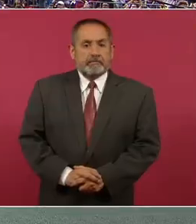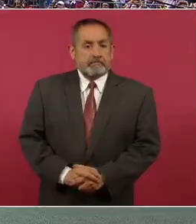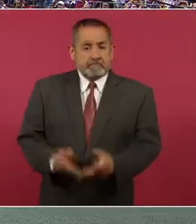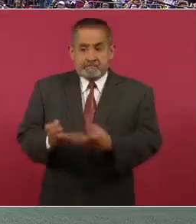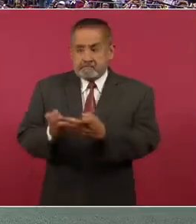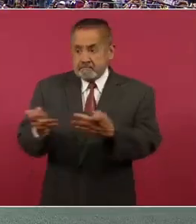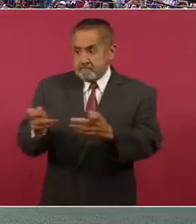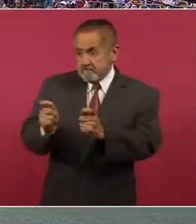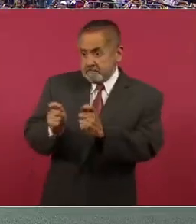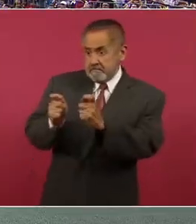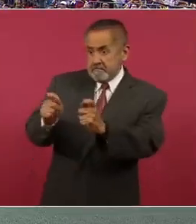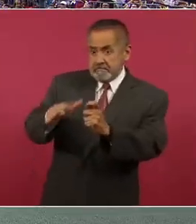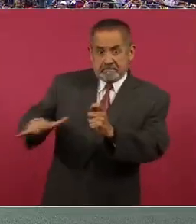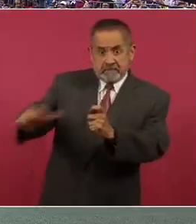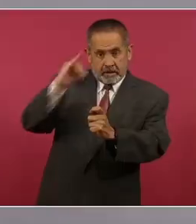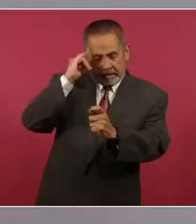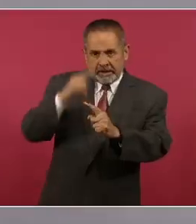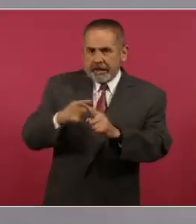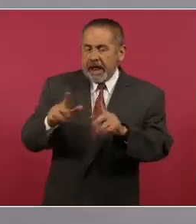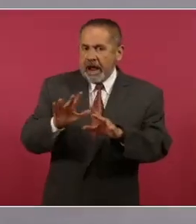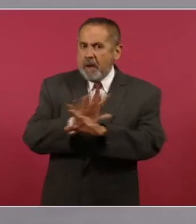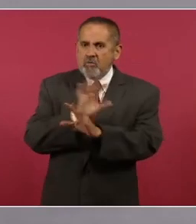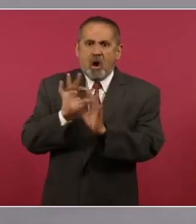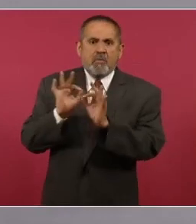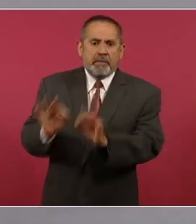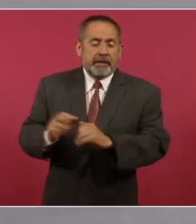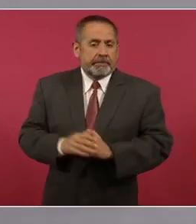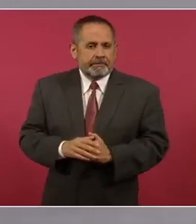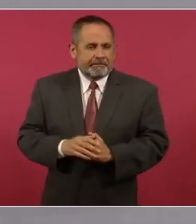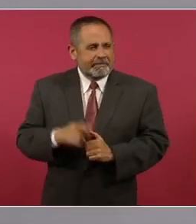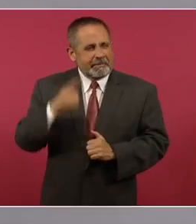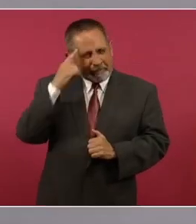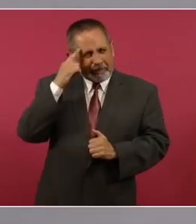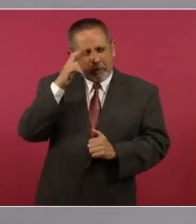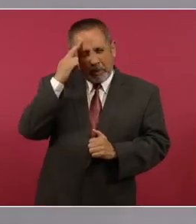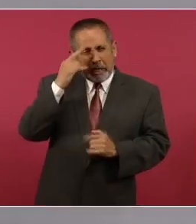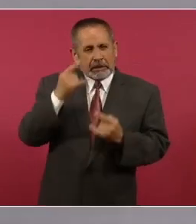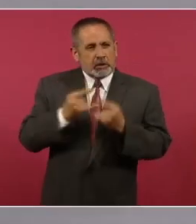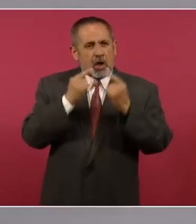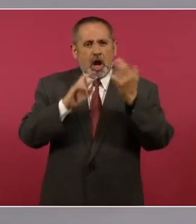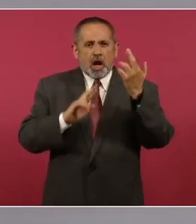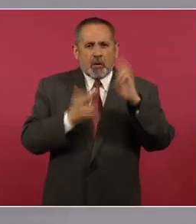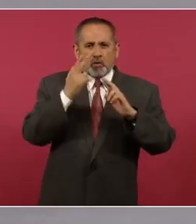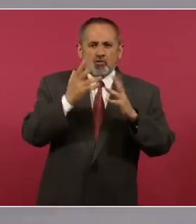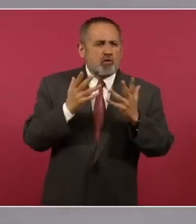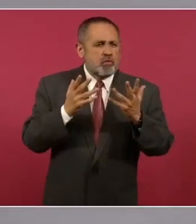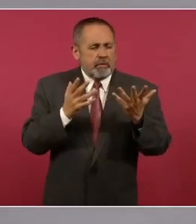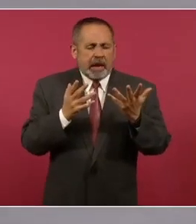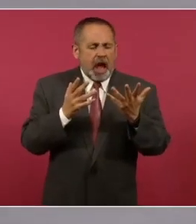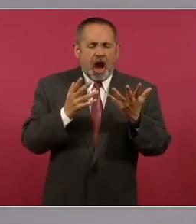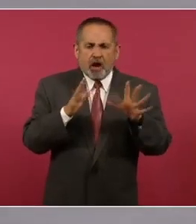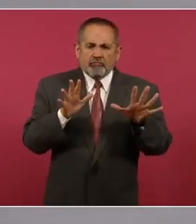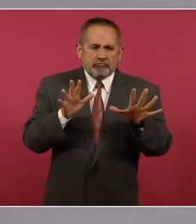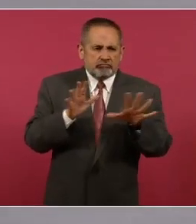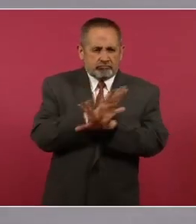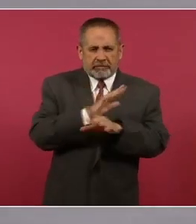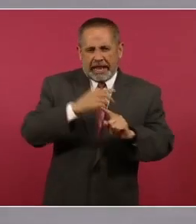existente. La trascendencia revolucionaria del reparto agrario